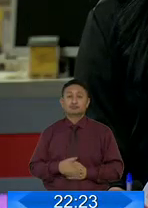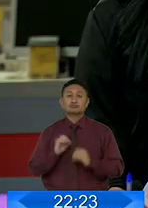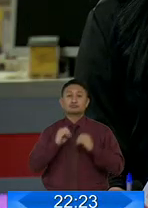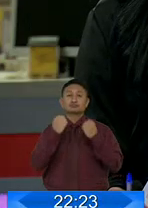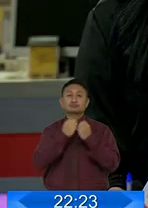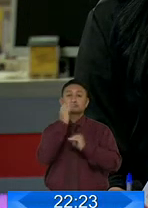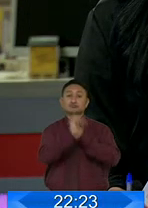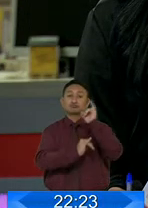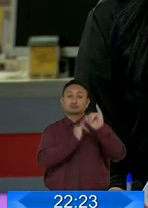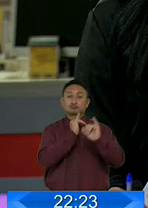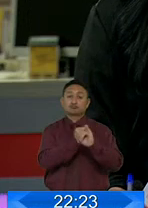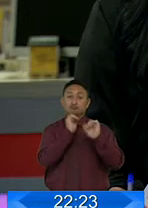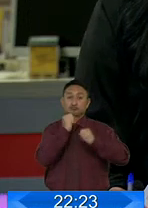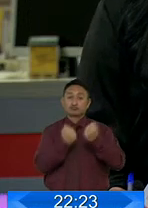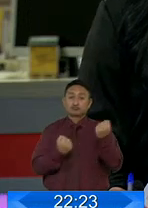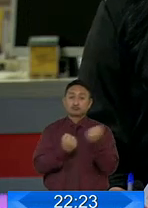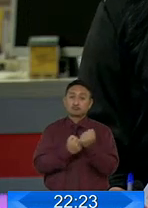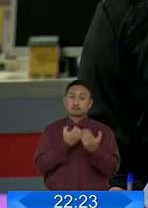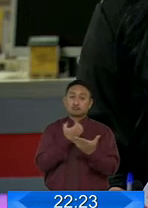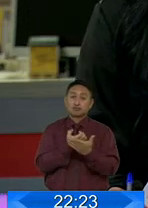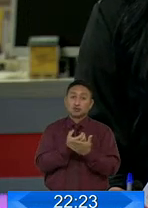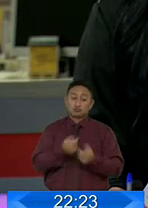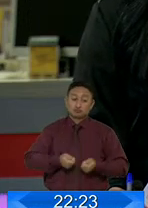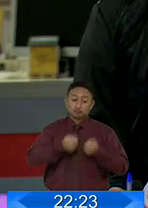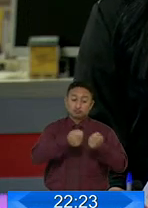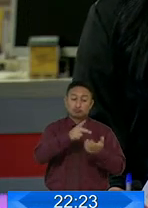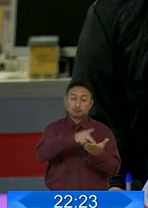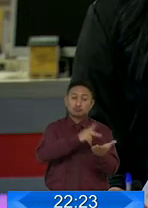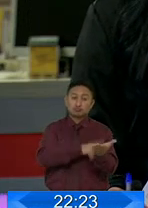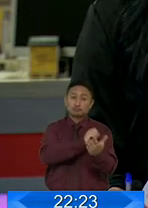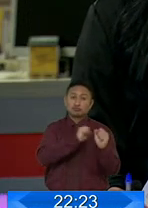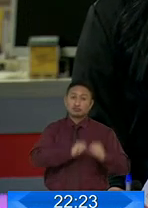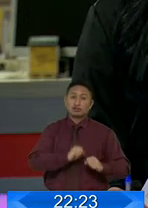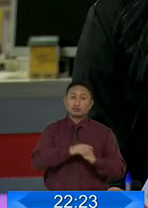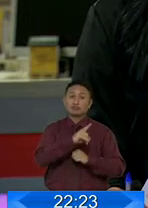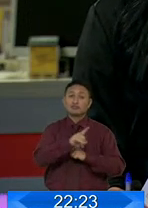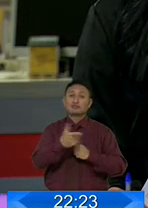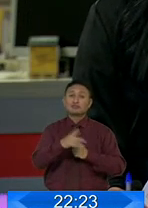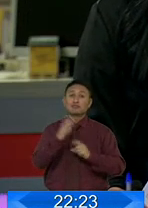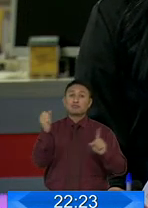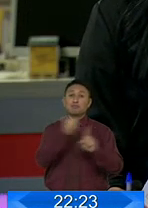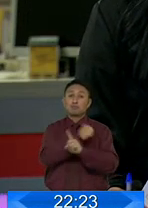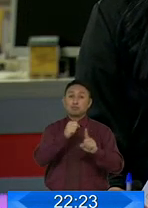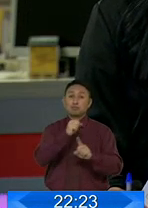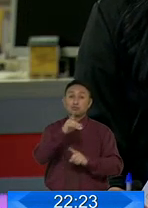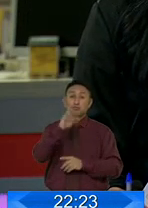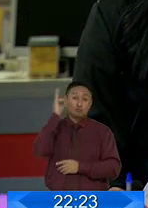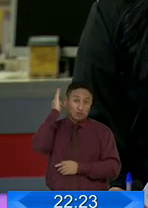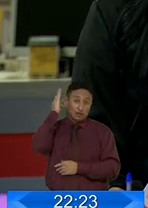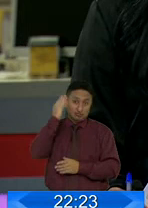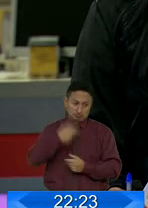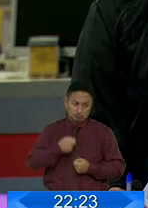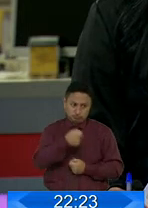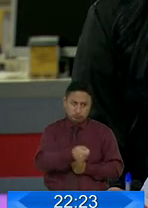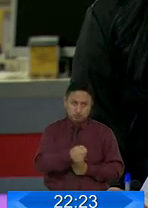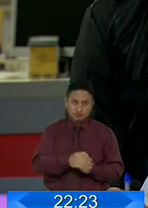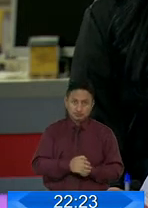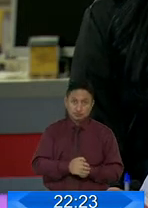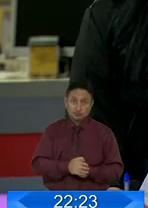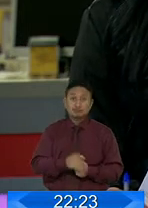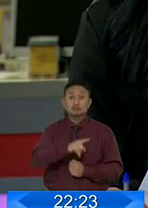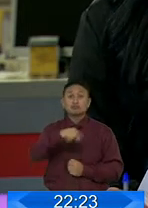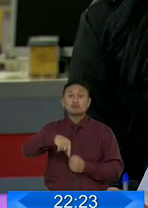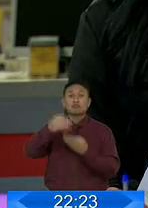Organismos internacionales apoyarán económicamente a proyectos para la erradicación de la violencia contra la mujer, una vez que en